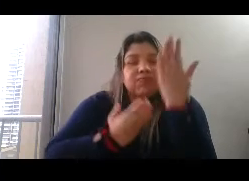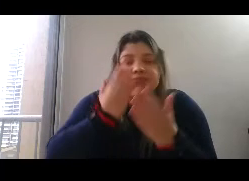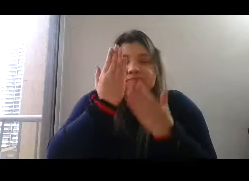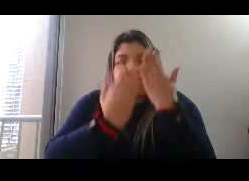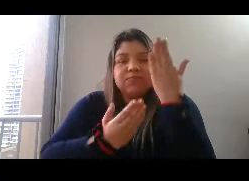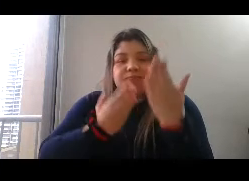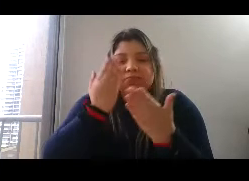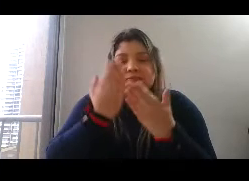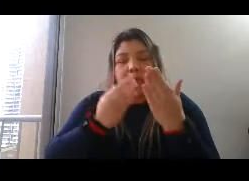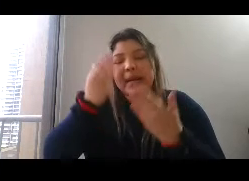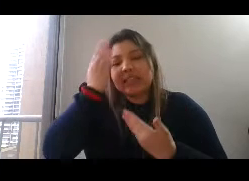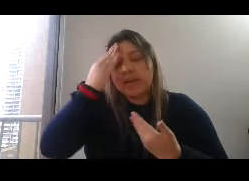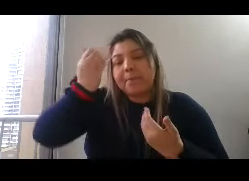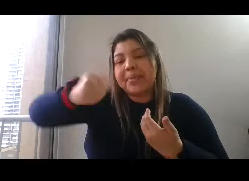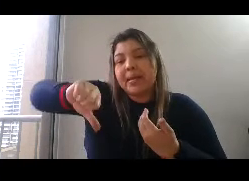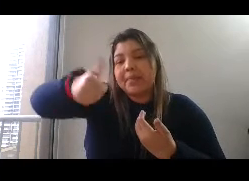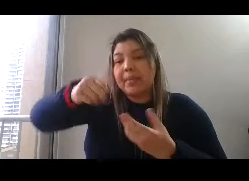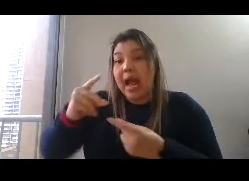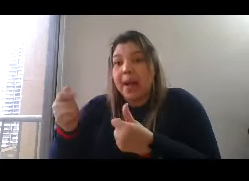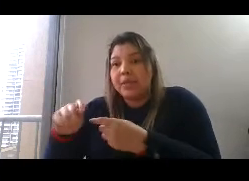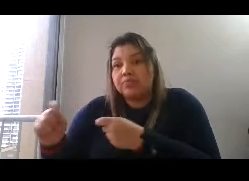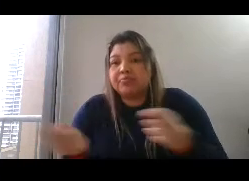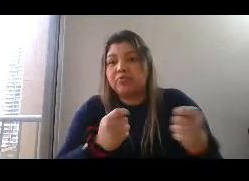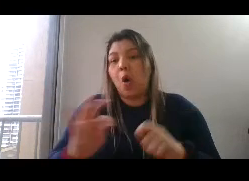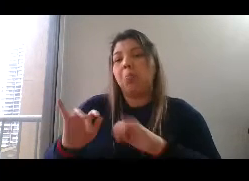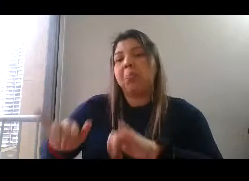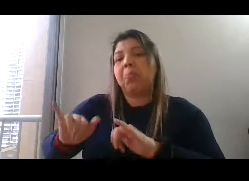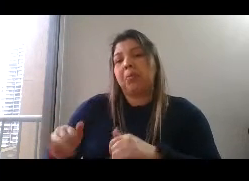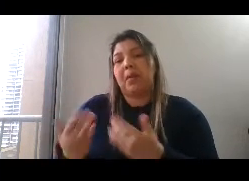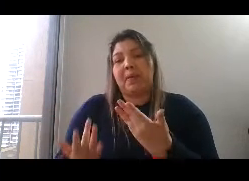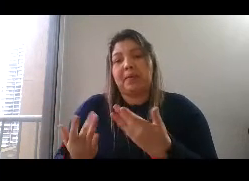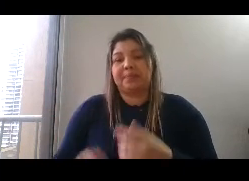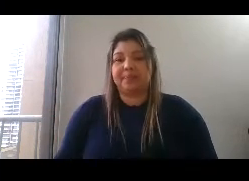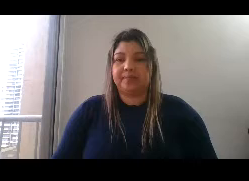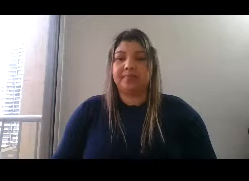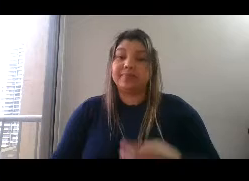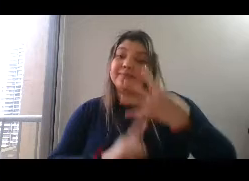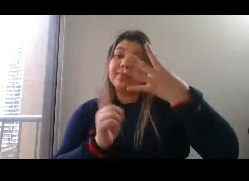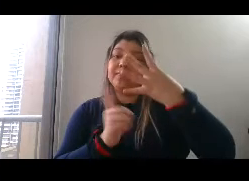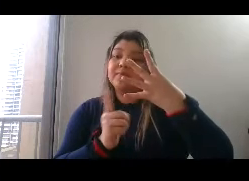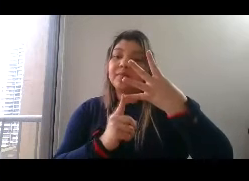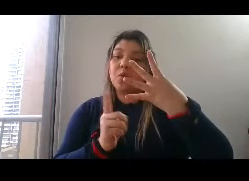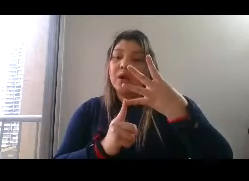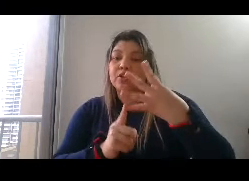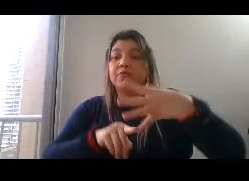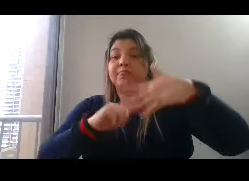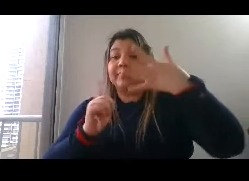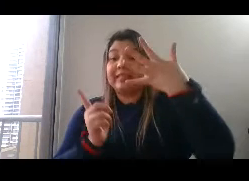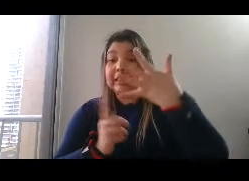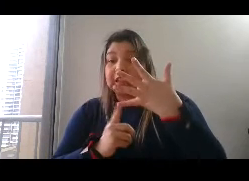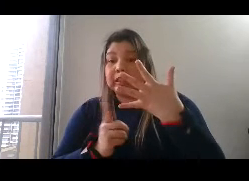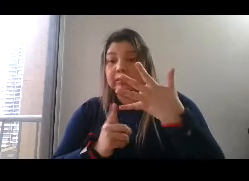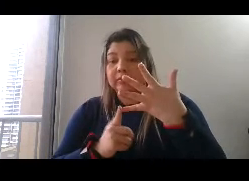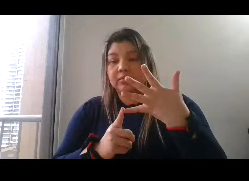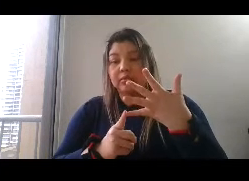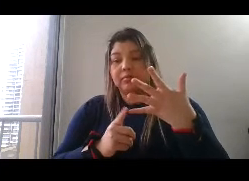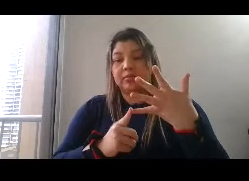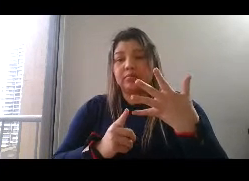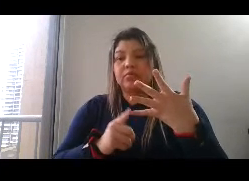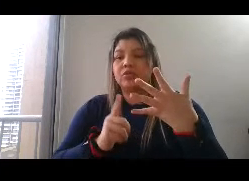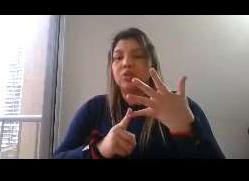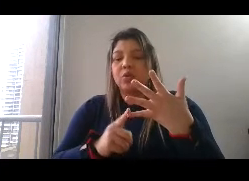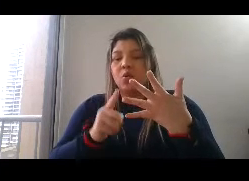para iniciar la atención de ese paciente. Ya el triaje 4 y el triaje 5, estos